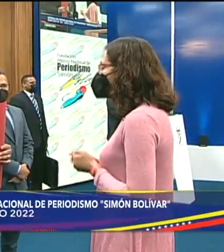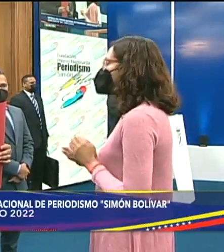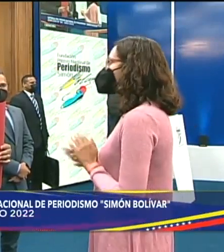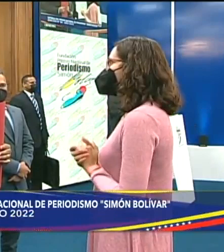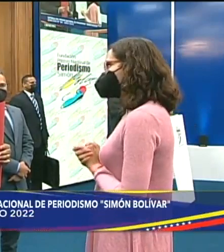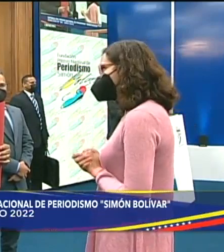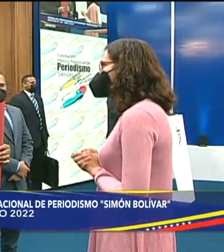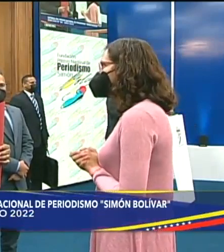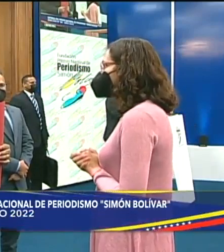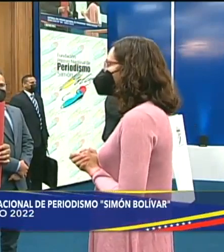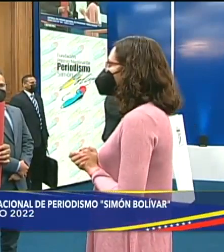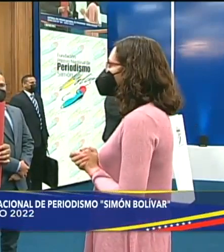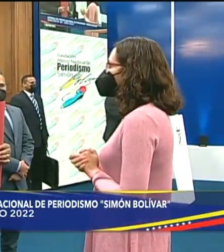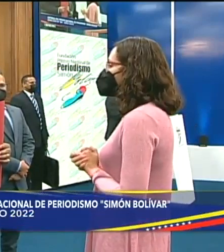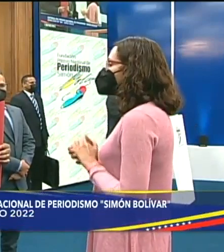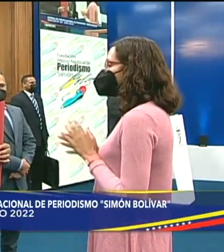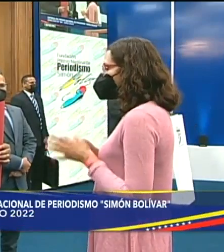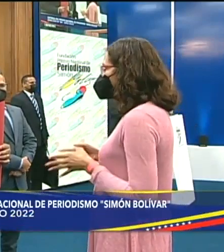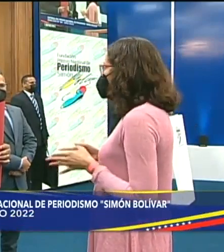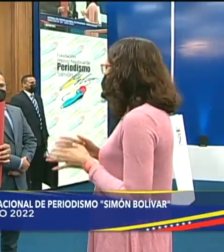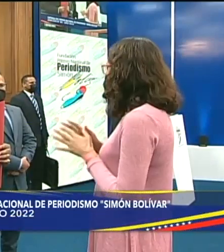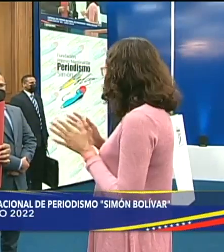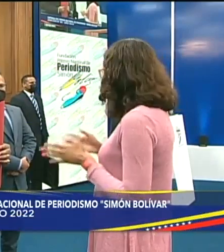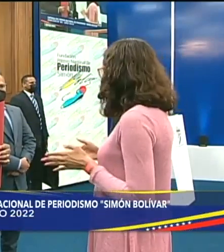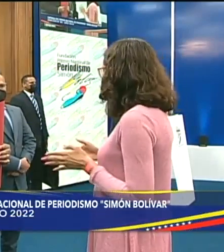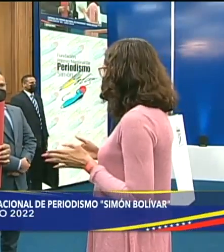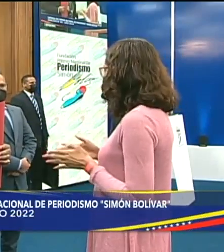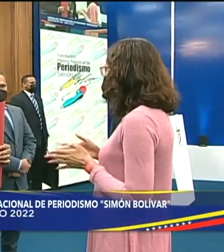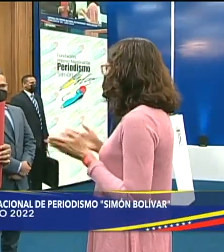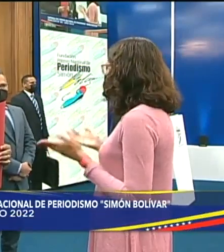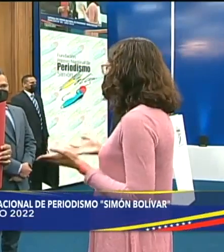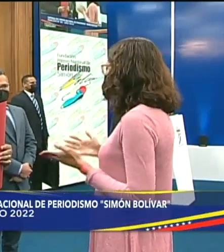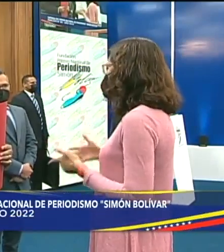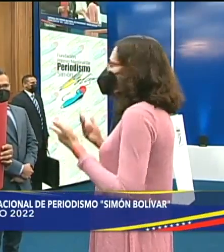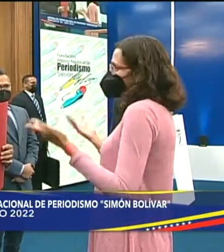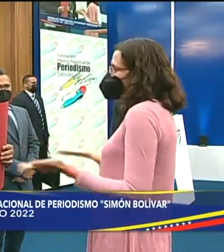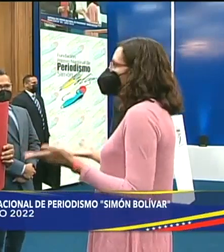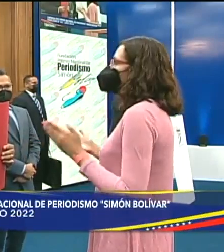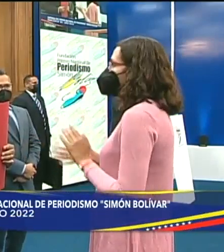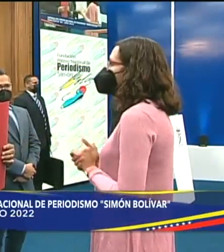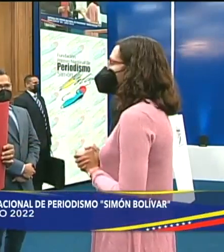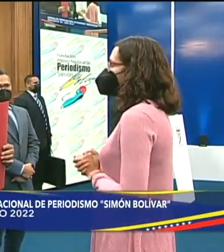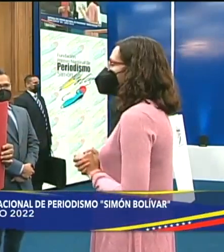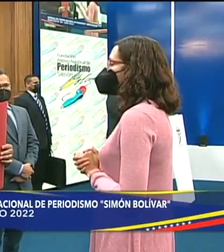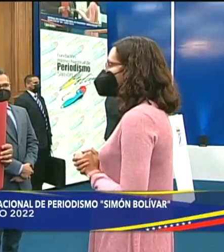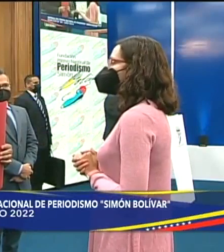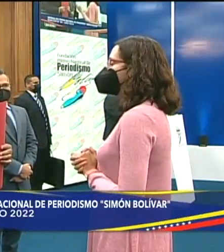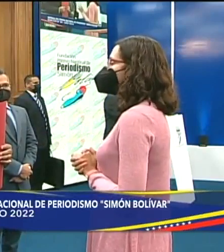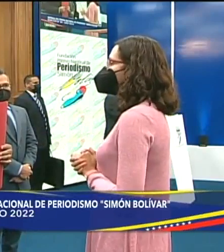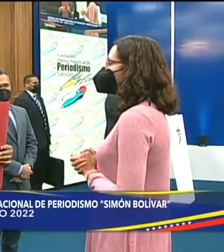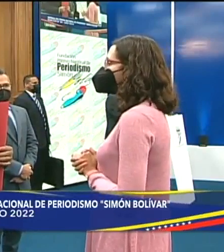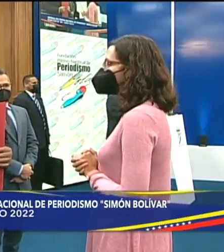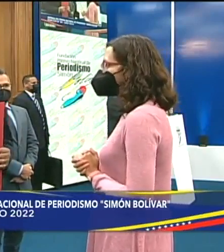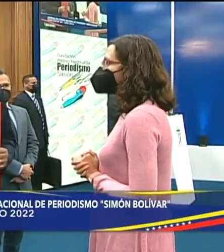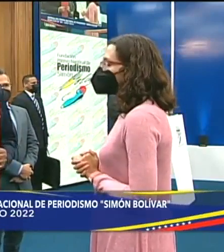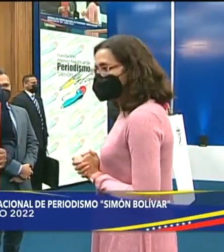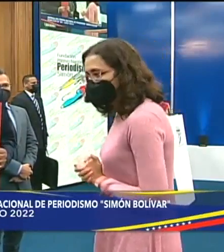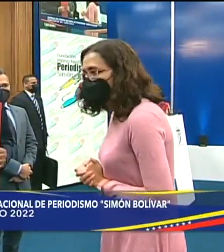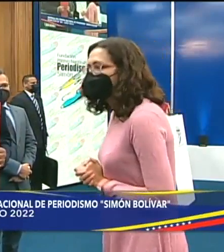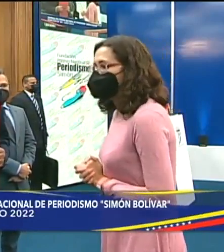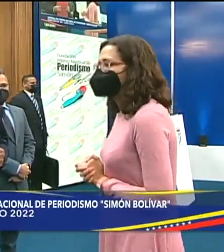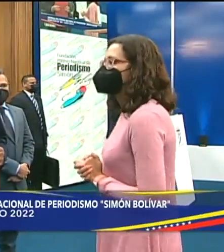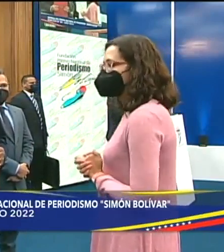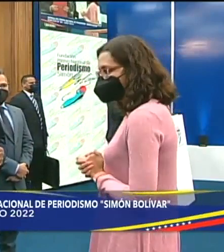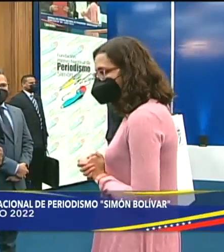que Venezuela ha enfrentado de manera multiforme, y cómo fue el tratamiento periodístico que le dieron los principales medios